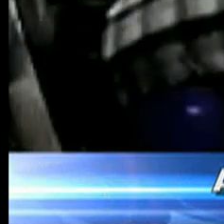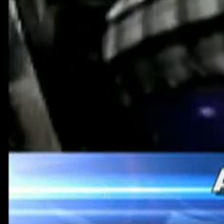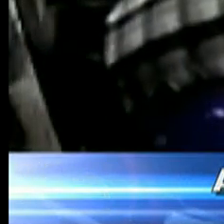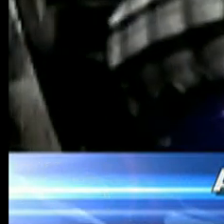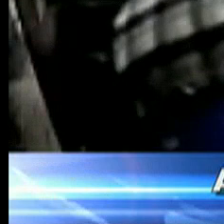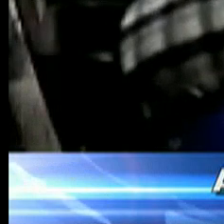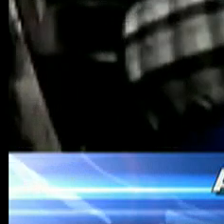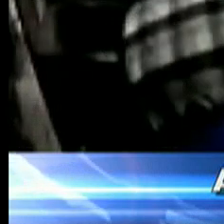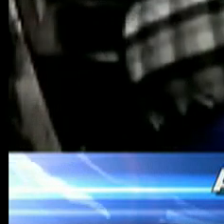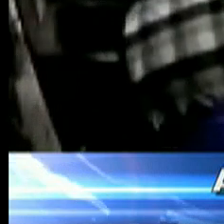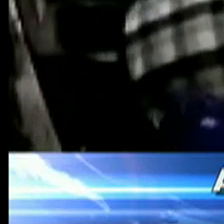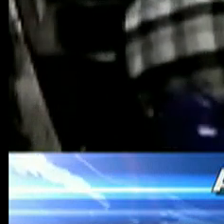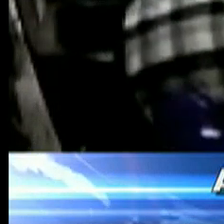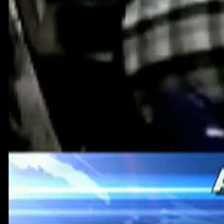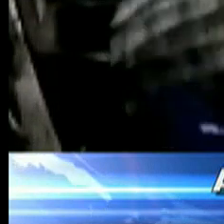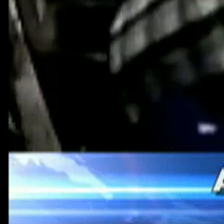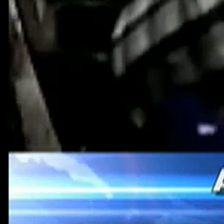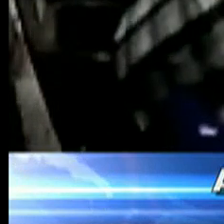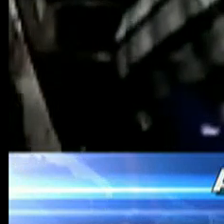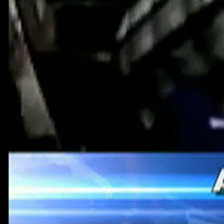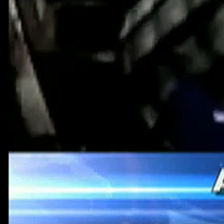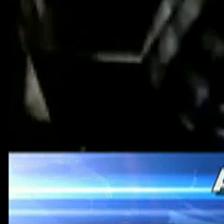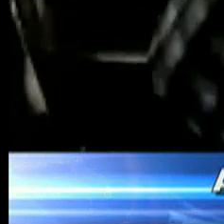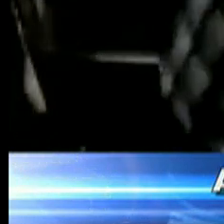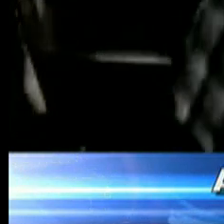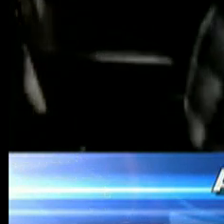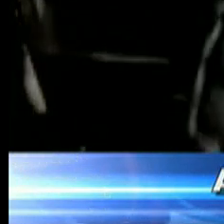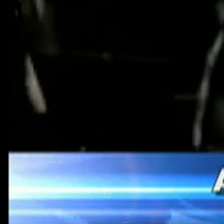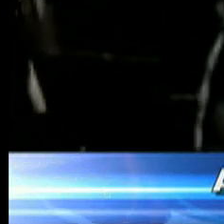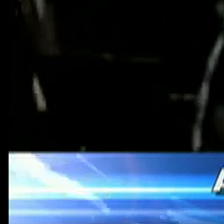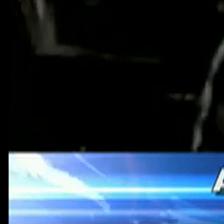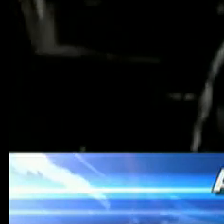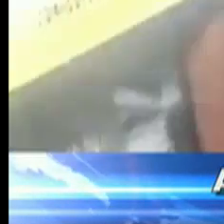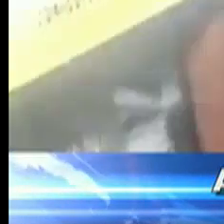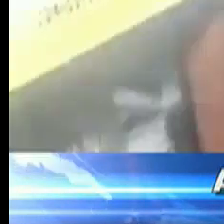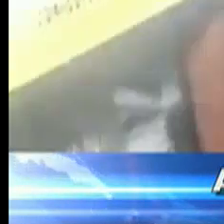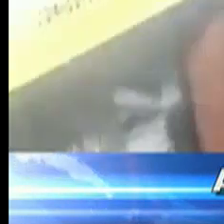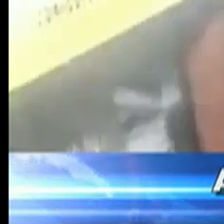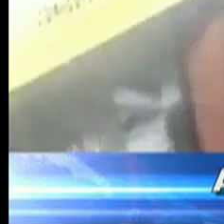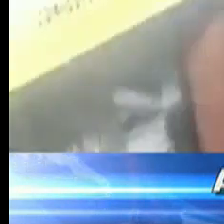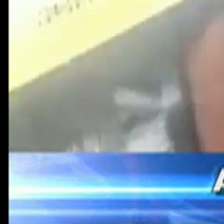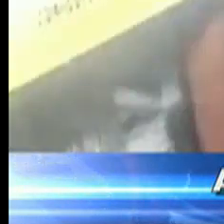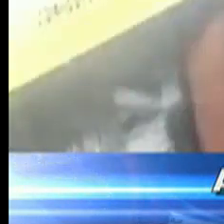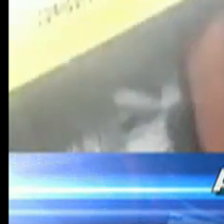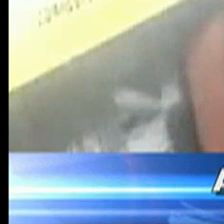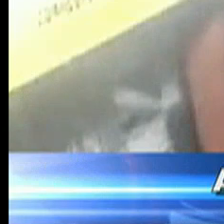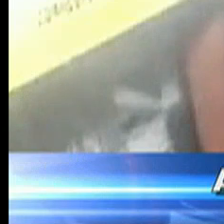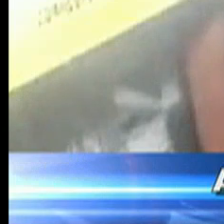seguridad ubicado en el local captó el accionar de los